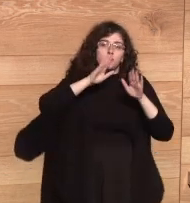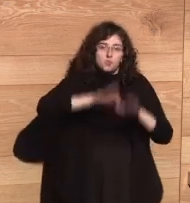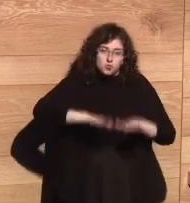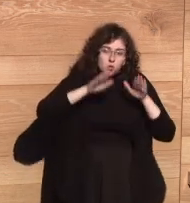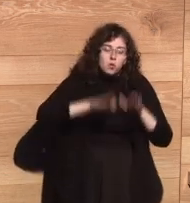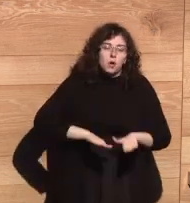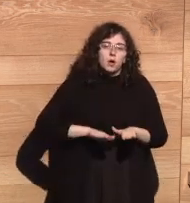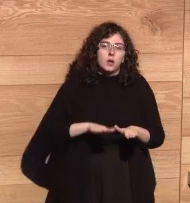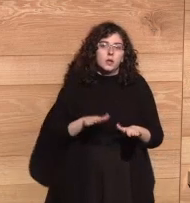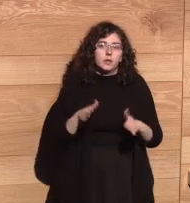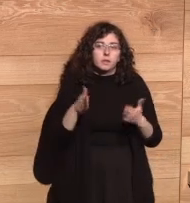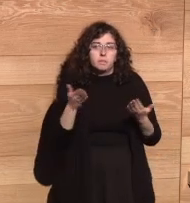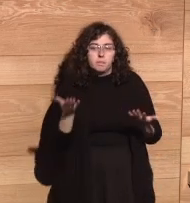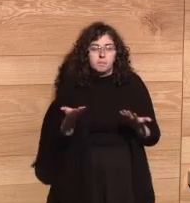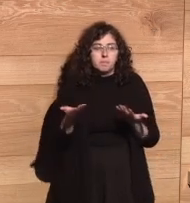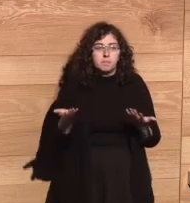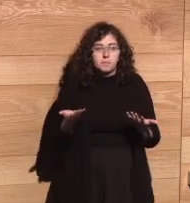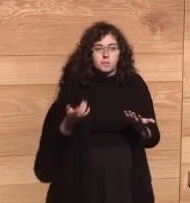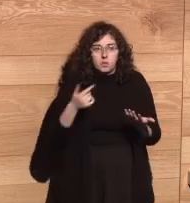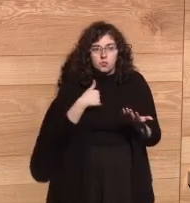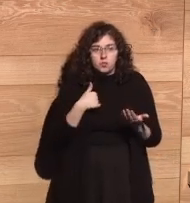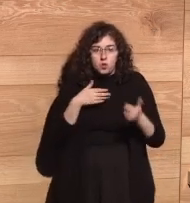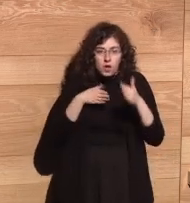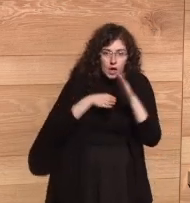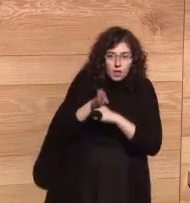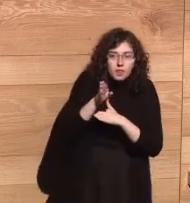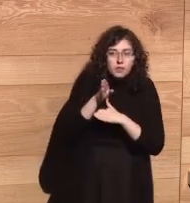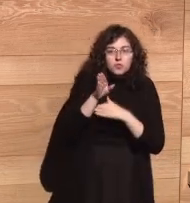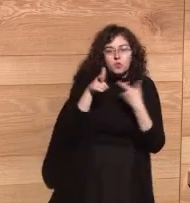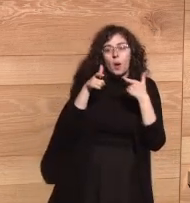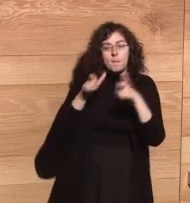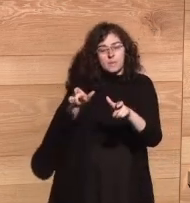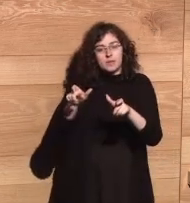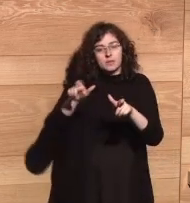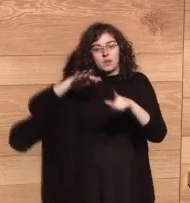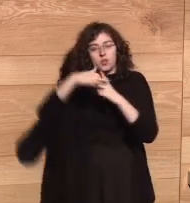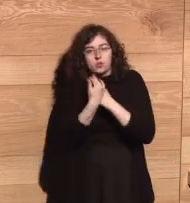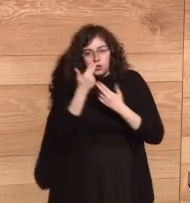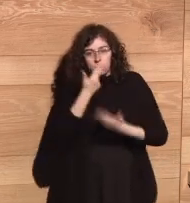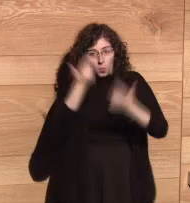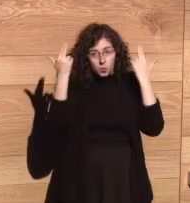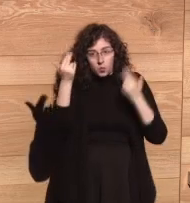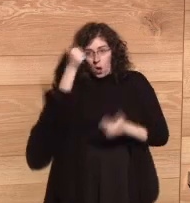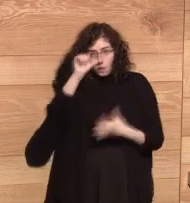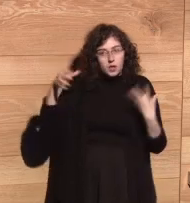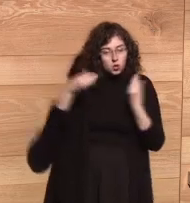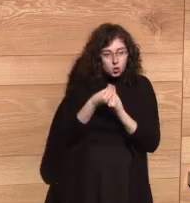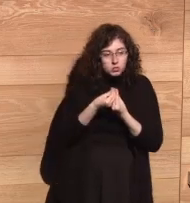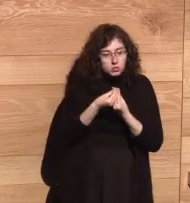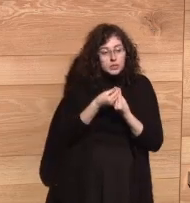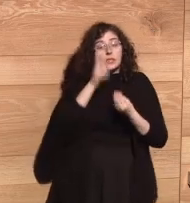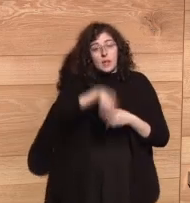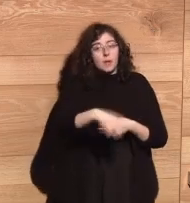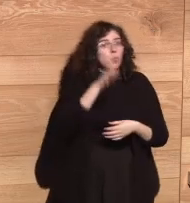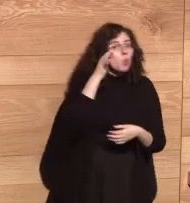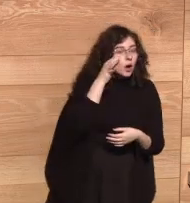musulmanes, pues yo tengo acceso tanto a la parte de las situaciones públicas con hombres como con mujeres, y los